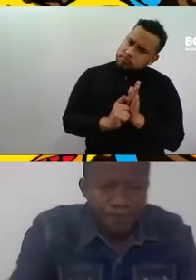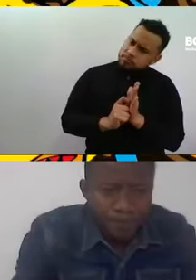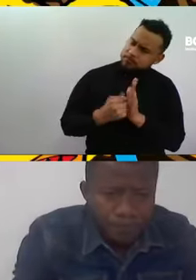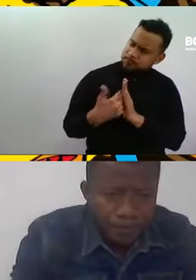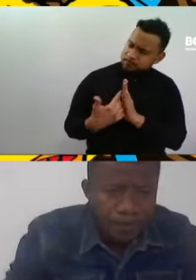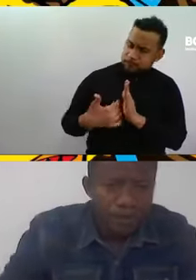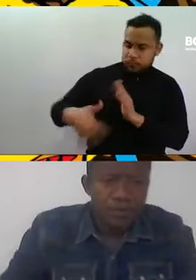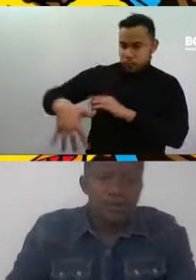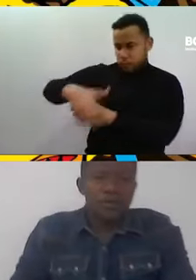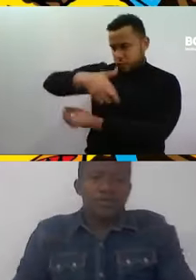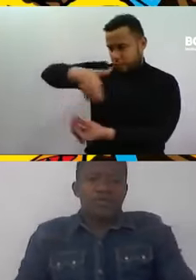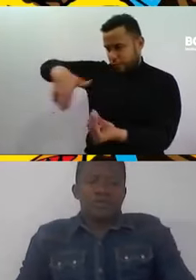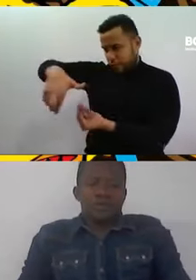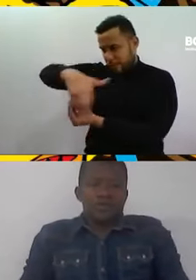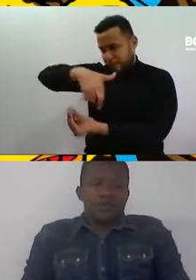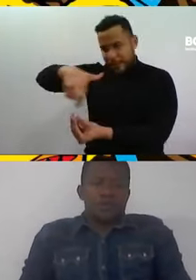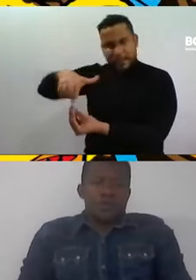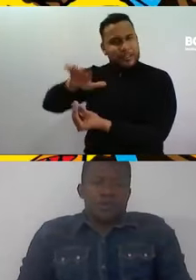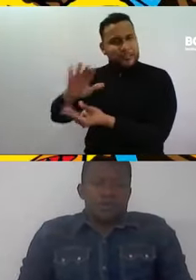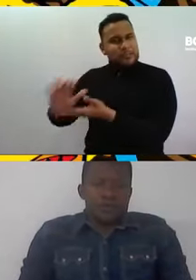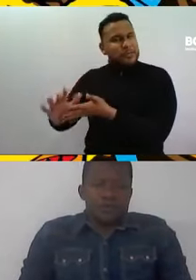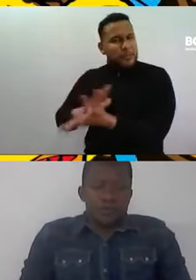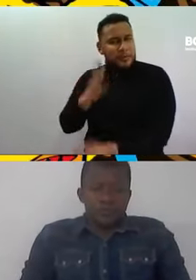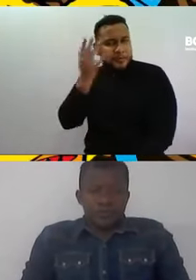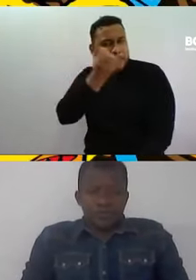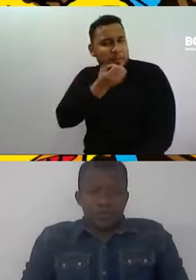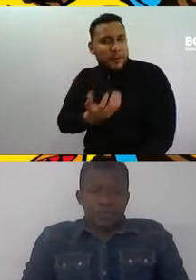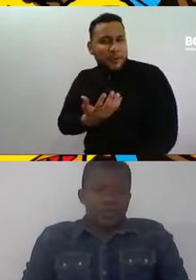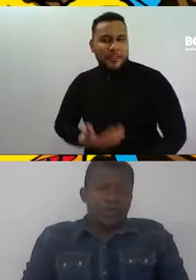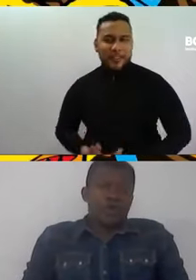recorriendo ese palenque de San Basilio? Hermoso.